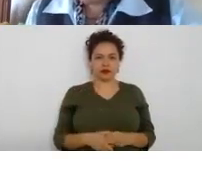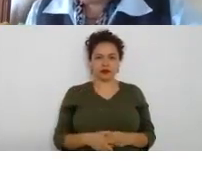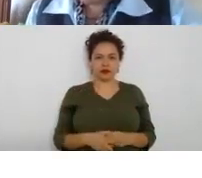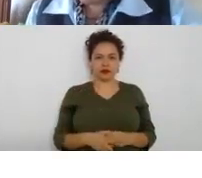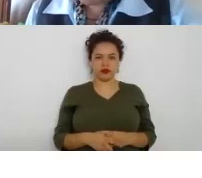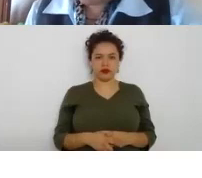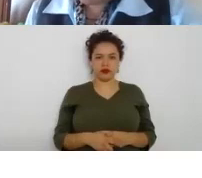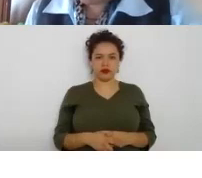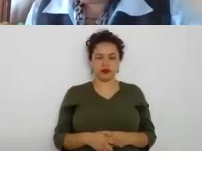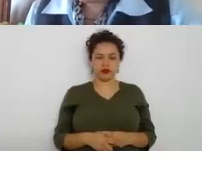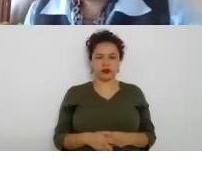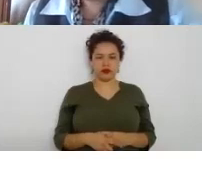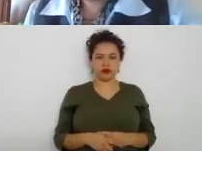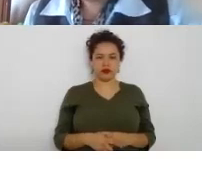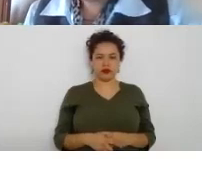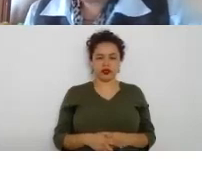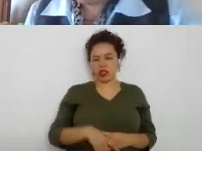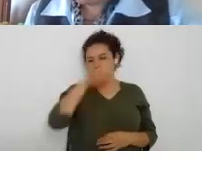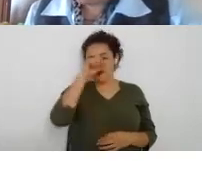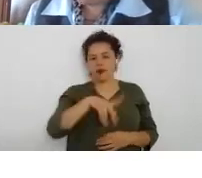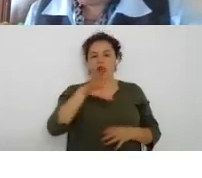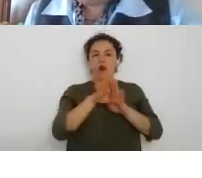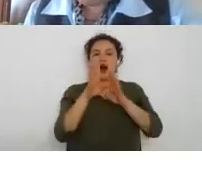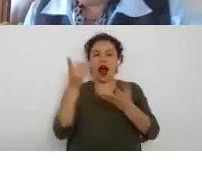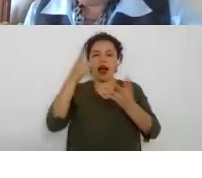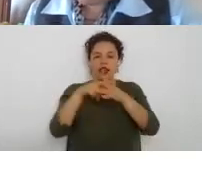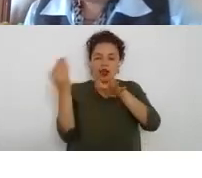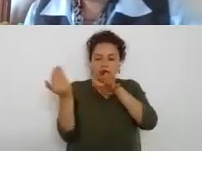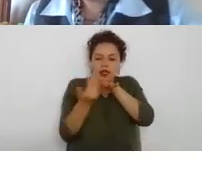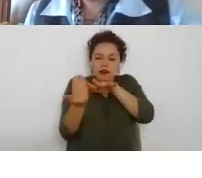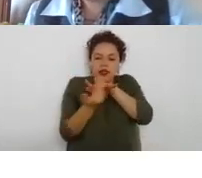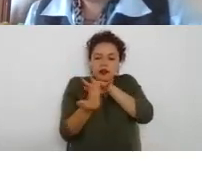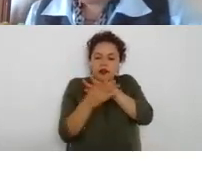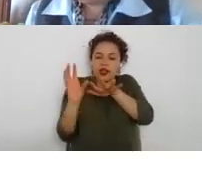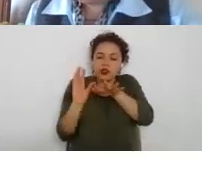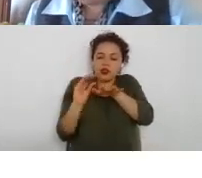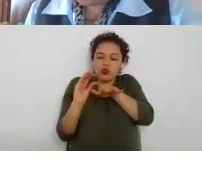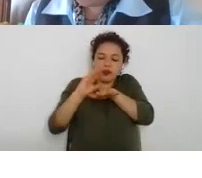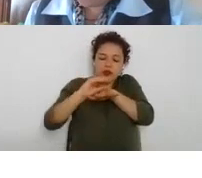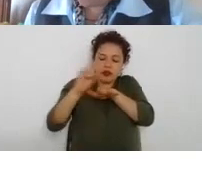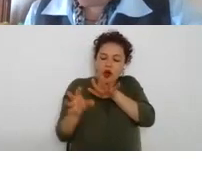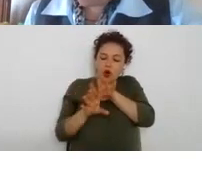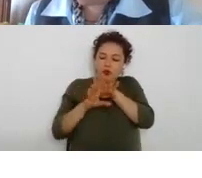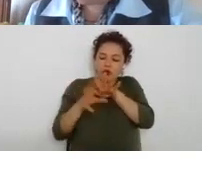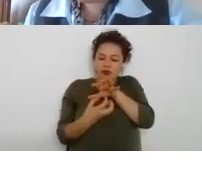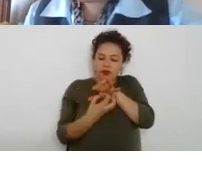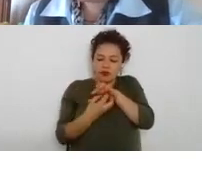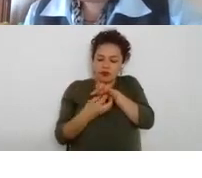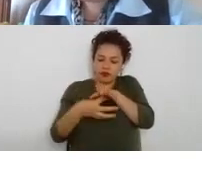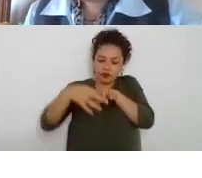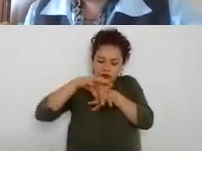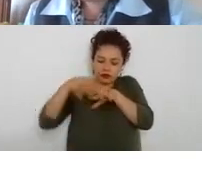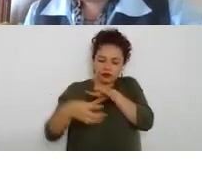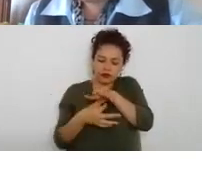dejemos espacios acolchonados entre los dedos, ¿ok? Y procedemos a hacer nuestro